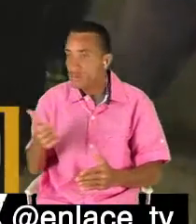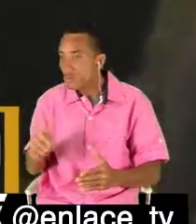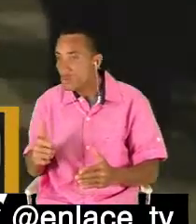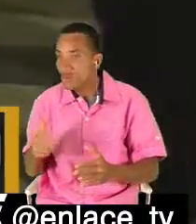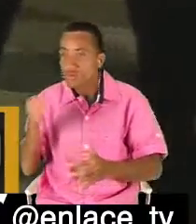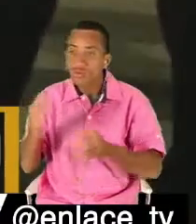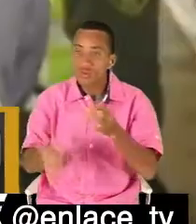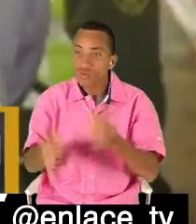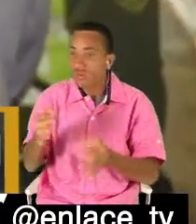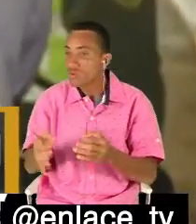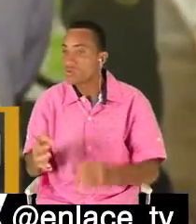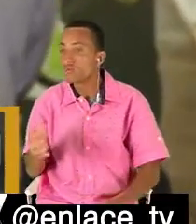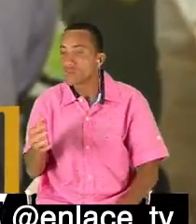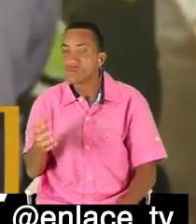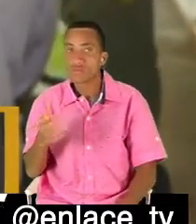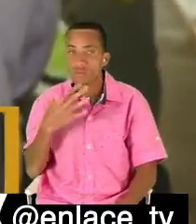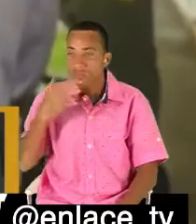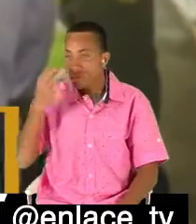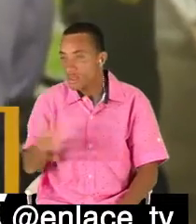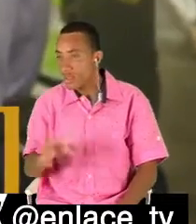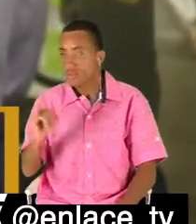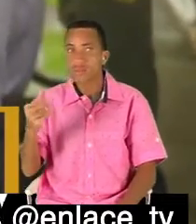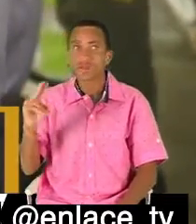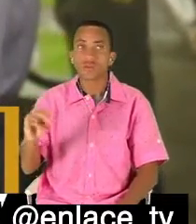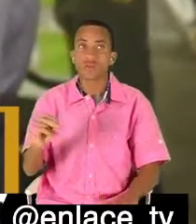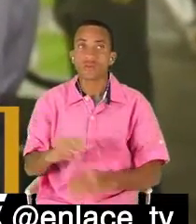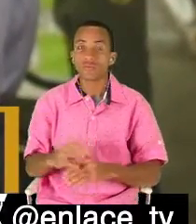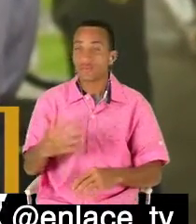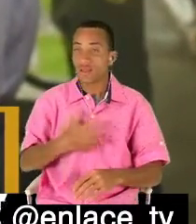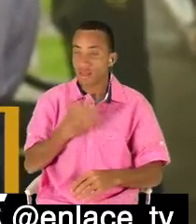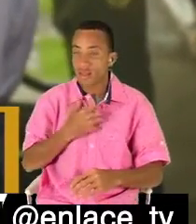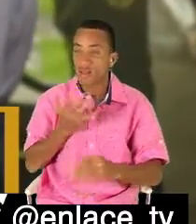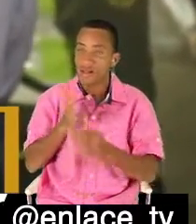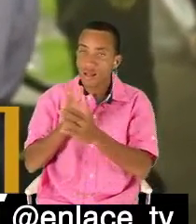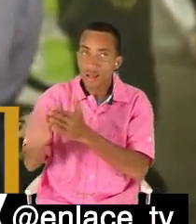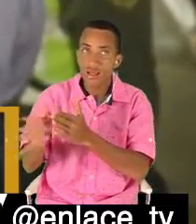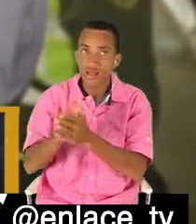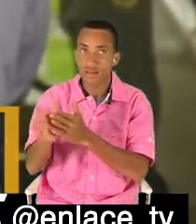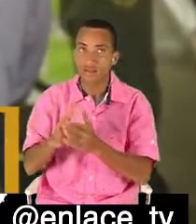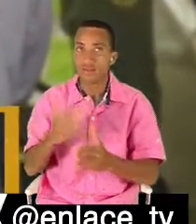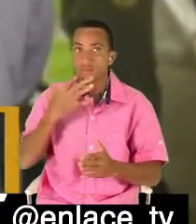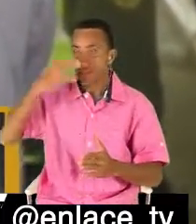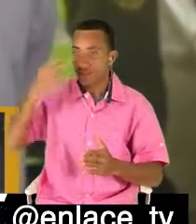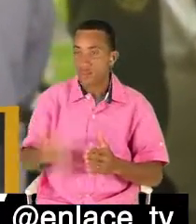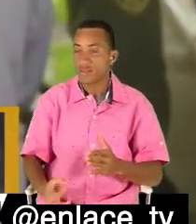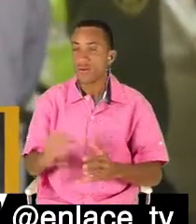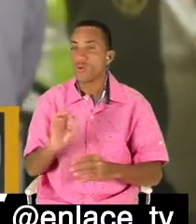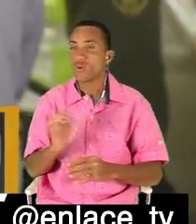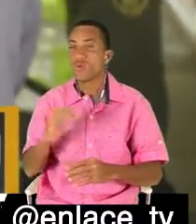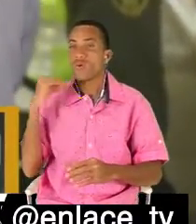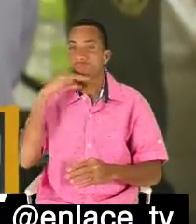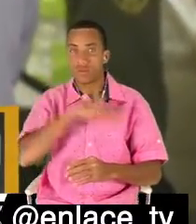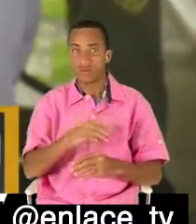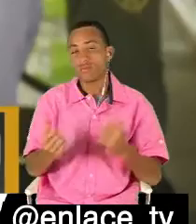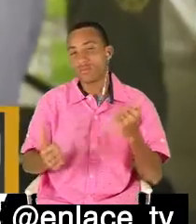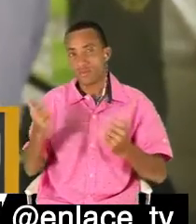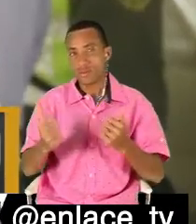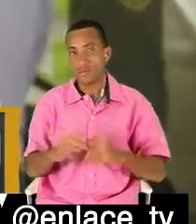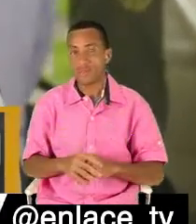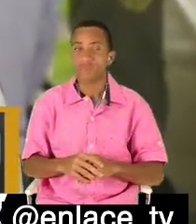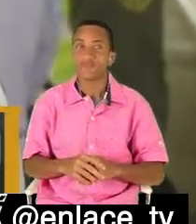si ello es cierto o no, es decir, si la queja de los ciudadanos es real, pero